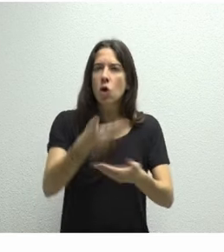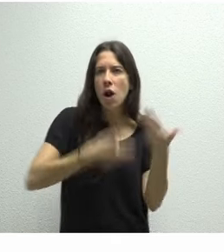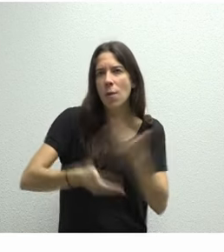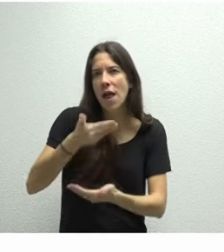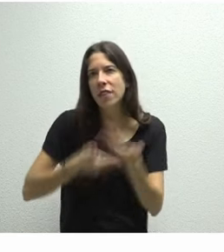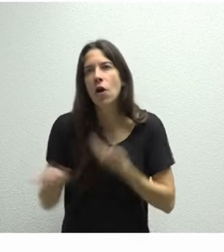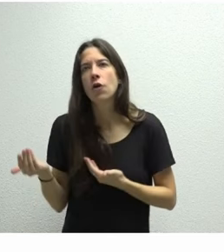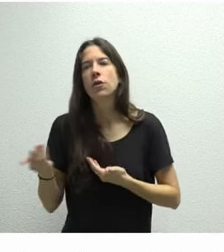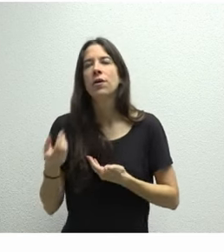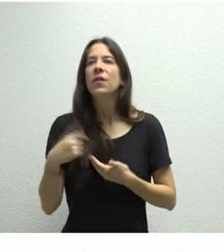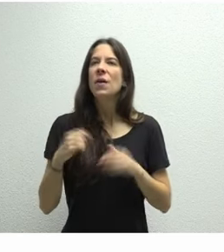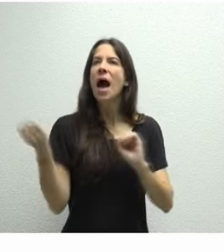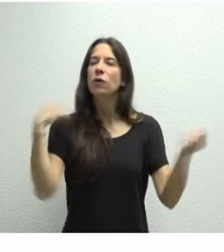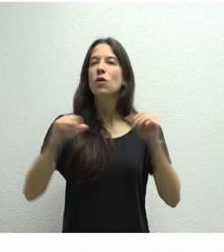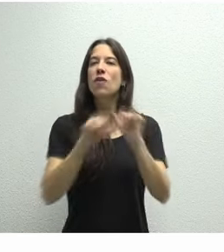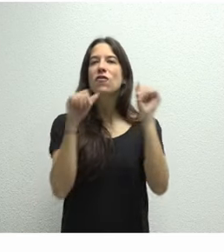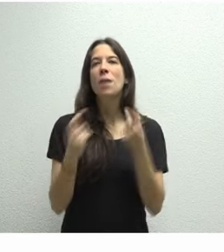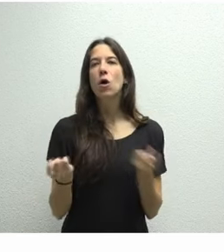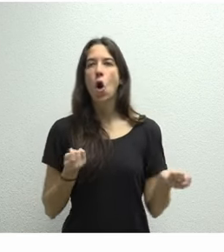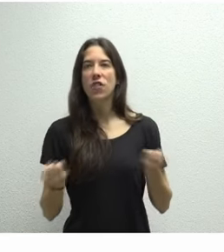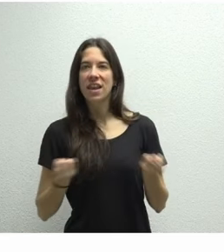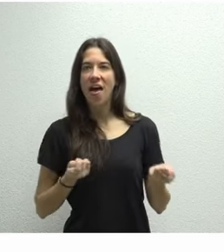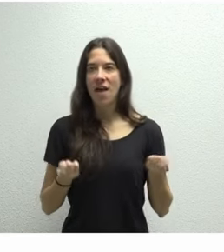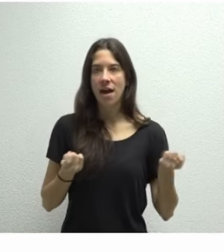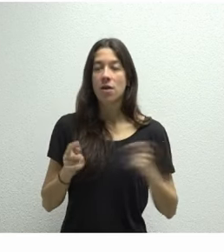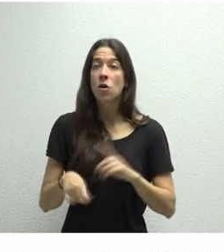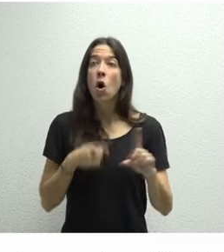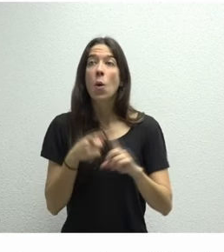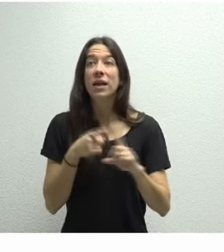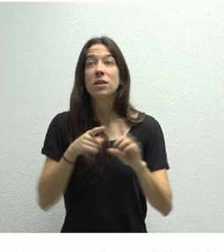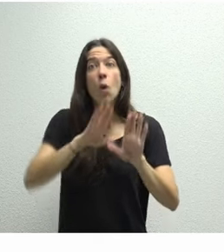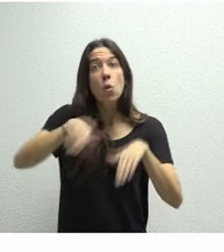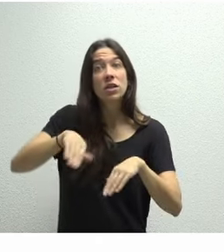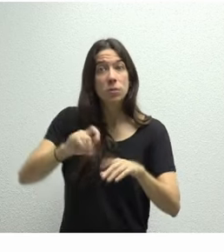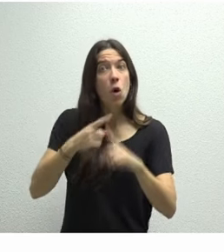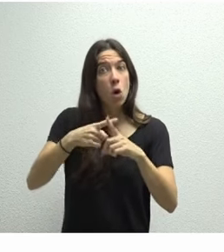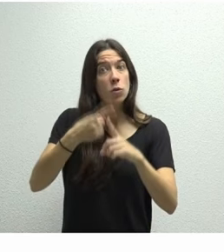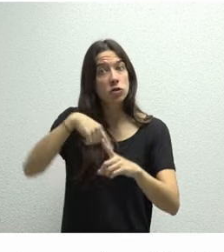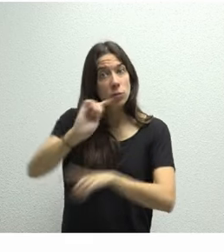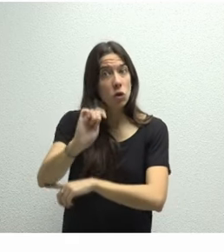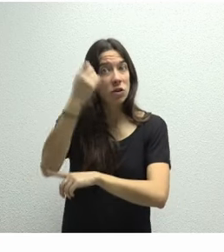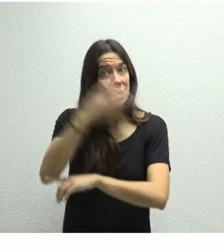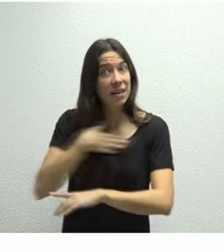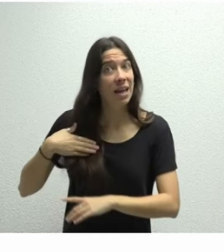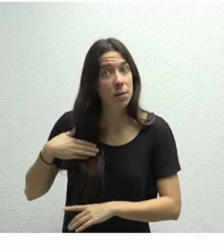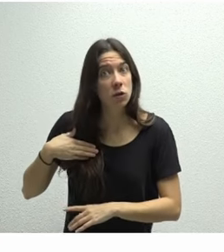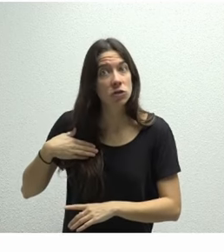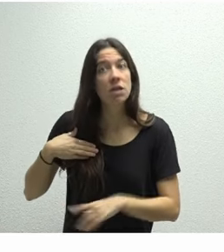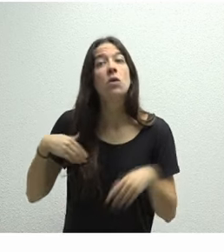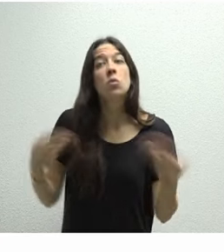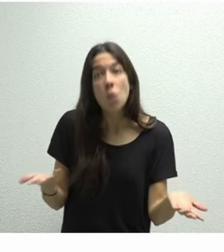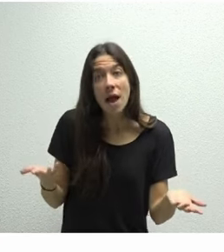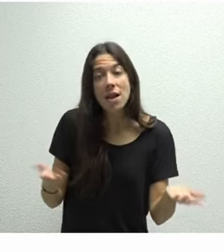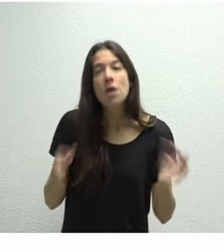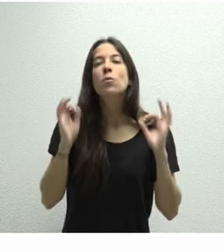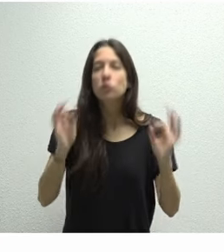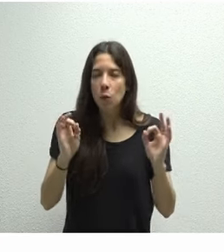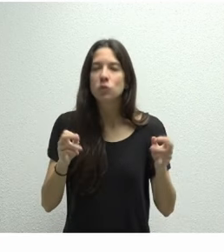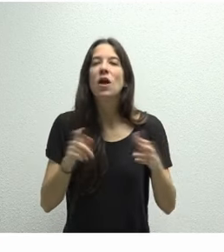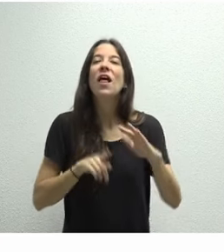actuar coordinadamente para conseguir el objetivo último común que nos hemos marcado como sociedad que es precisamente